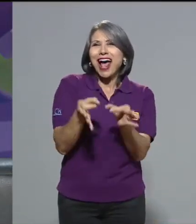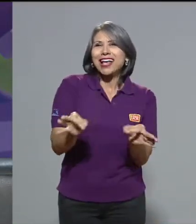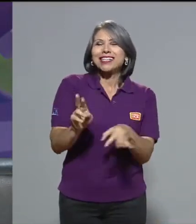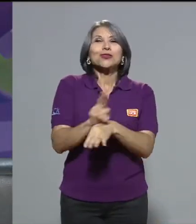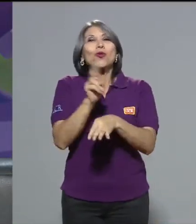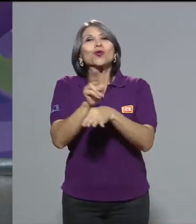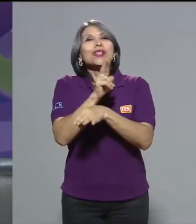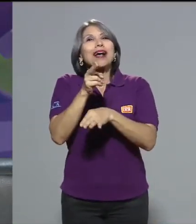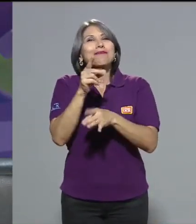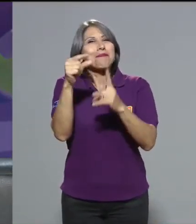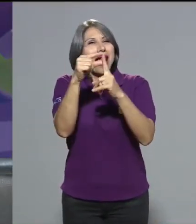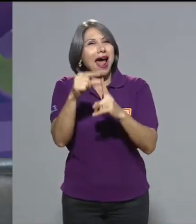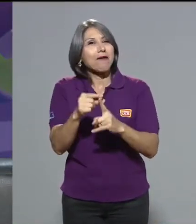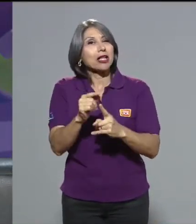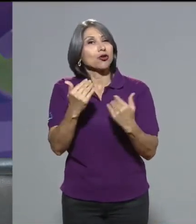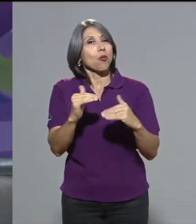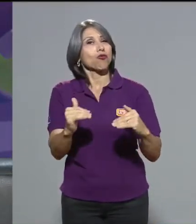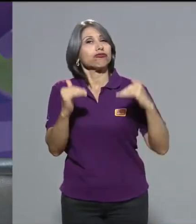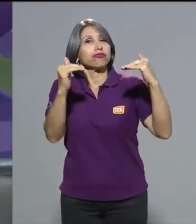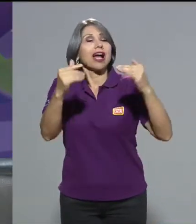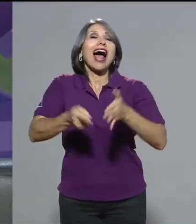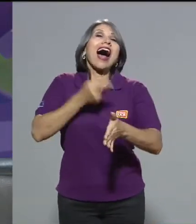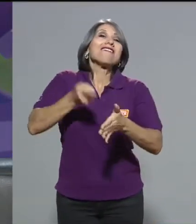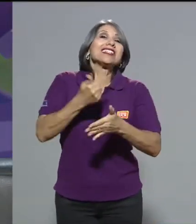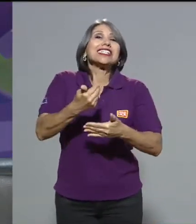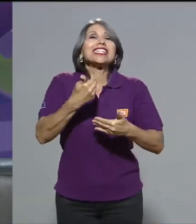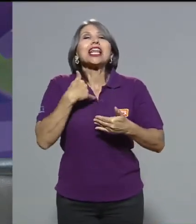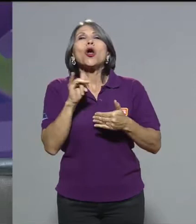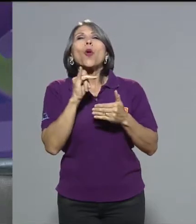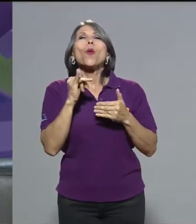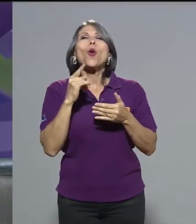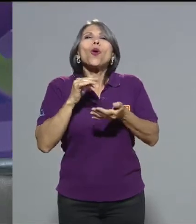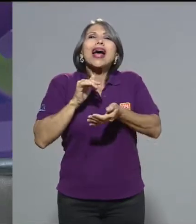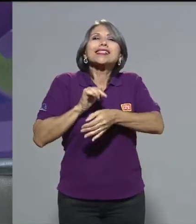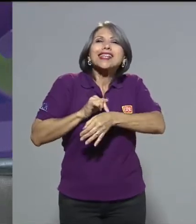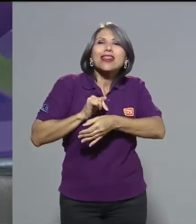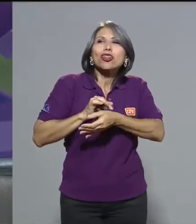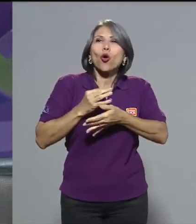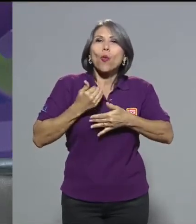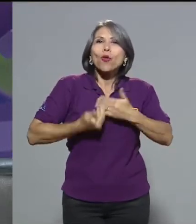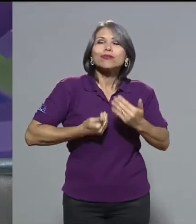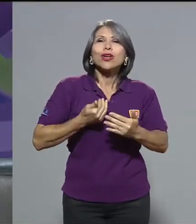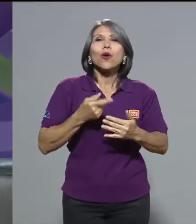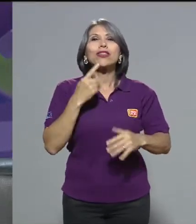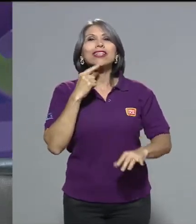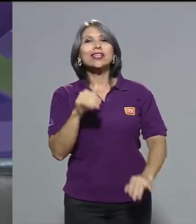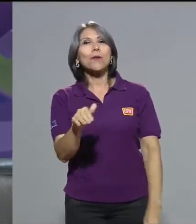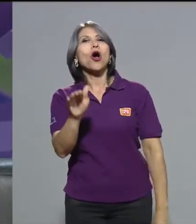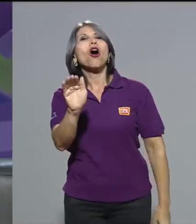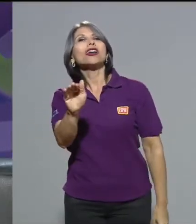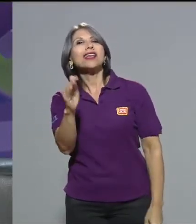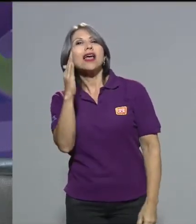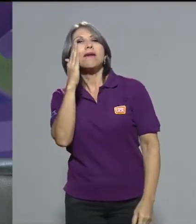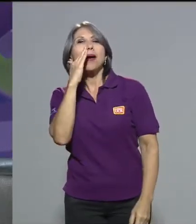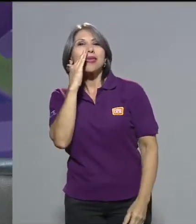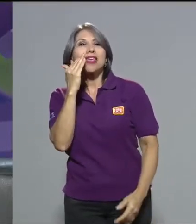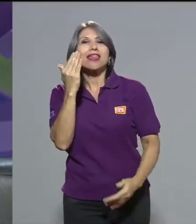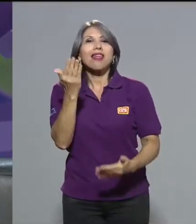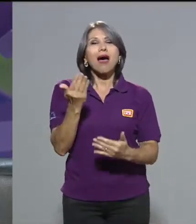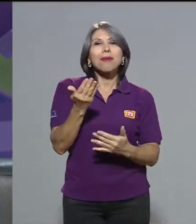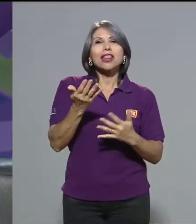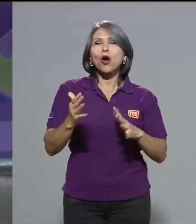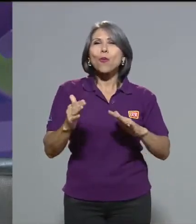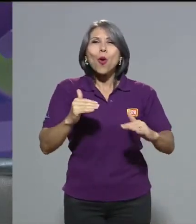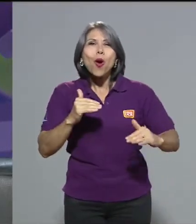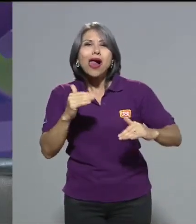o cantadito, ¿verdad? Oye, mami, dame tal cosa, o un acento flat. O sea, no tienen